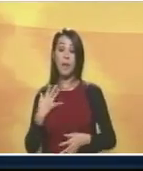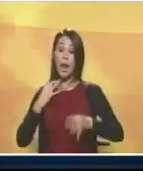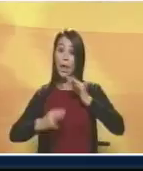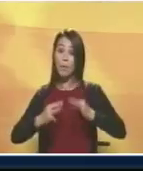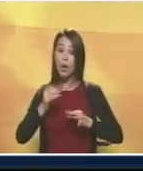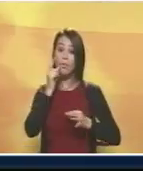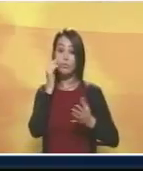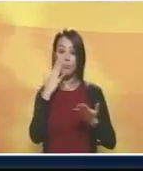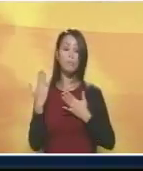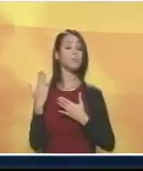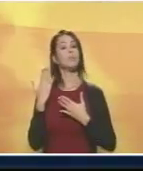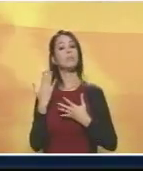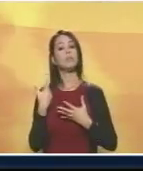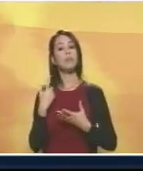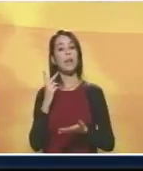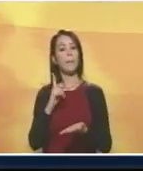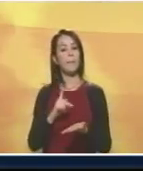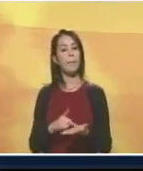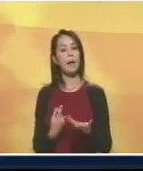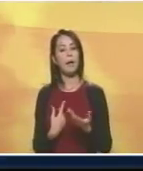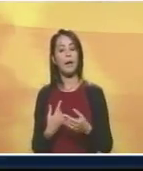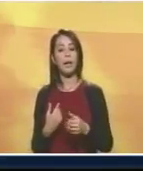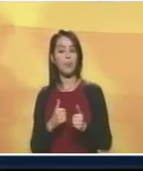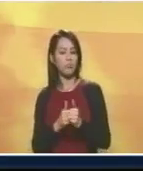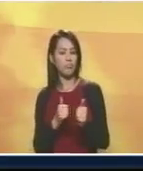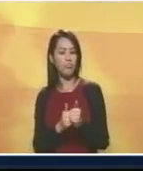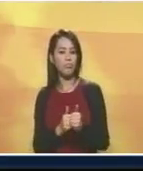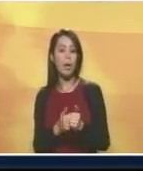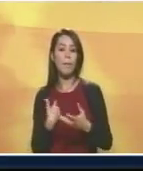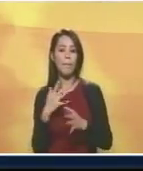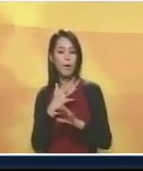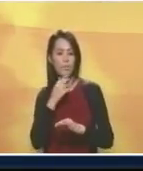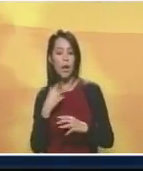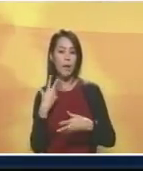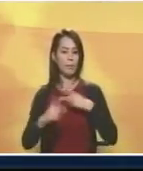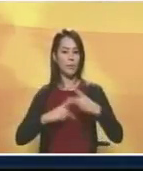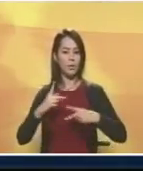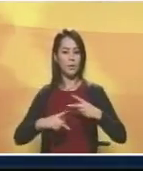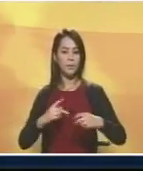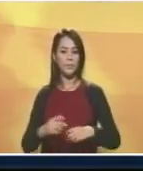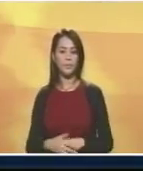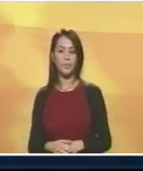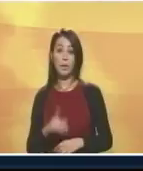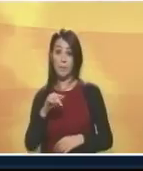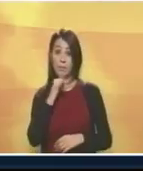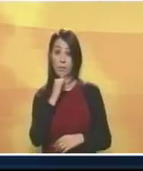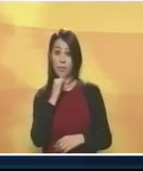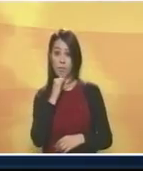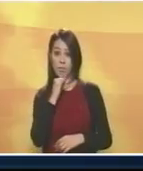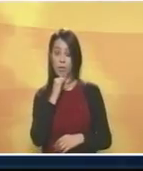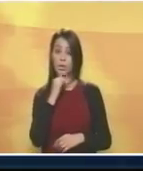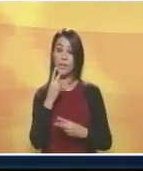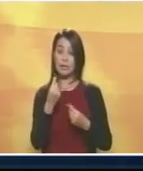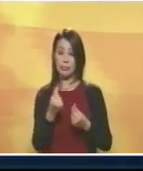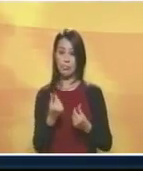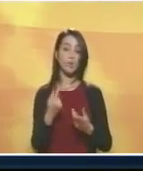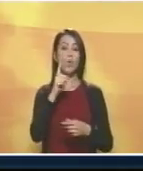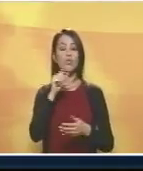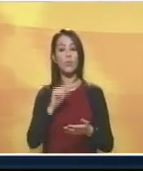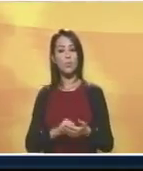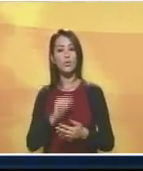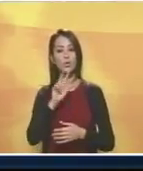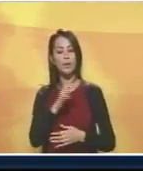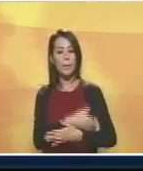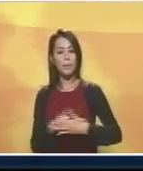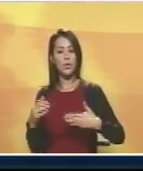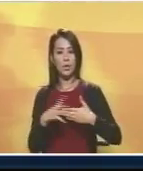abogado, el exmandatario intervino de manera personal e institucional para facilitar el proceso. Asimismo, indicó que la cantidad total de $1.3